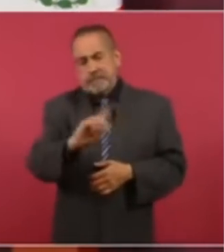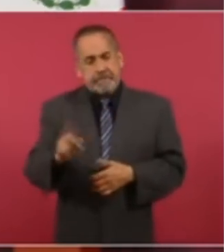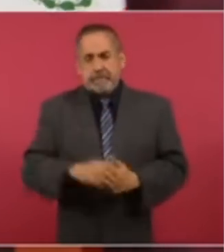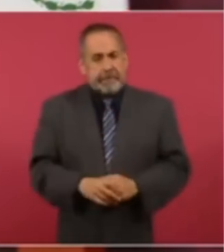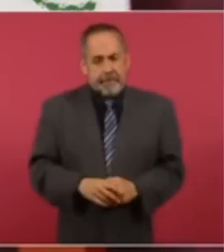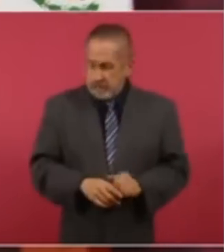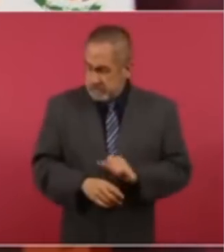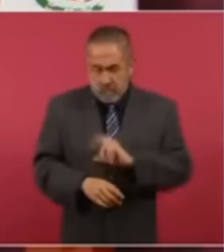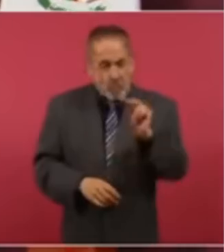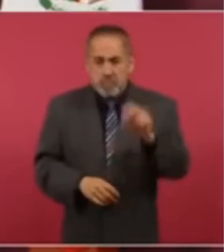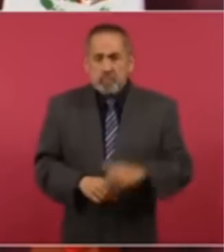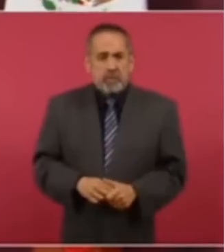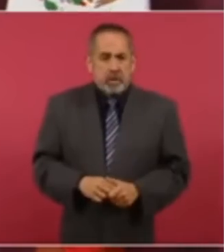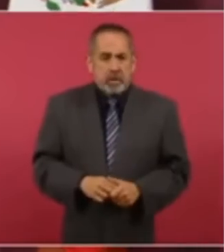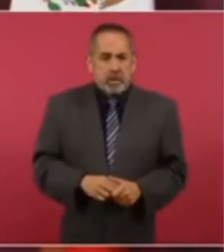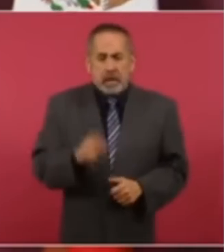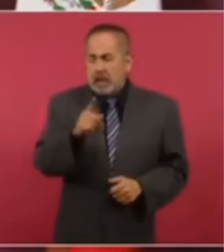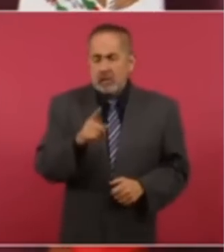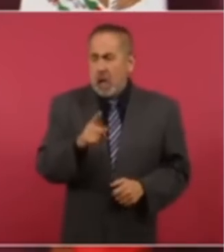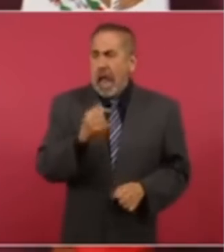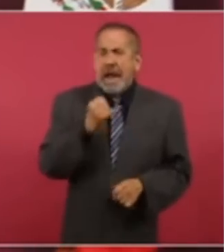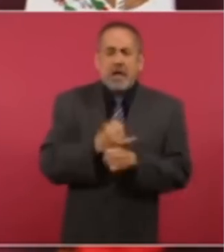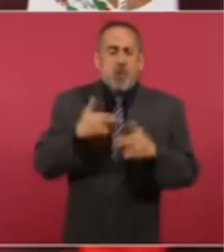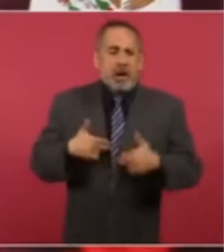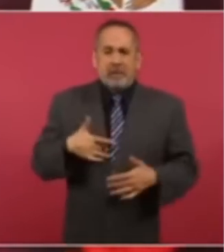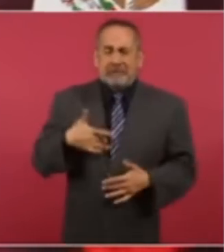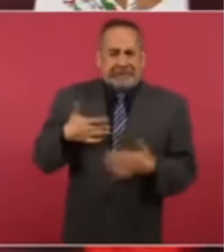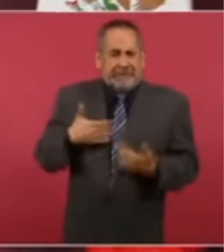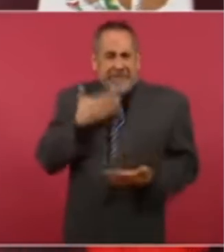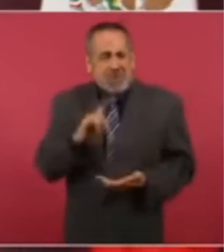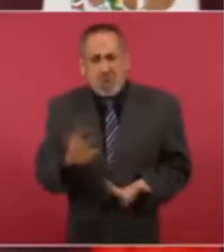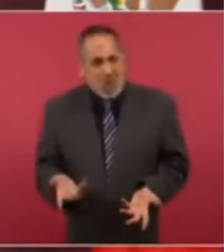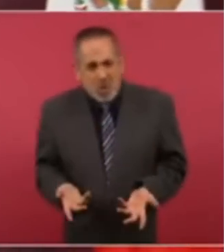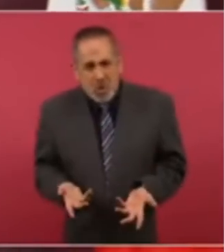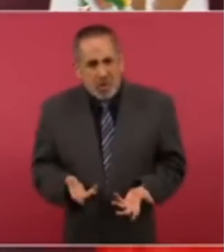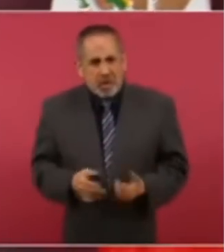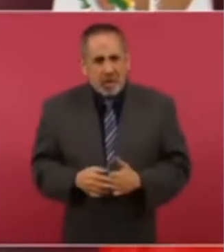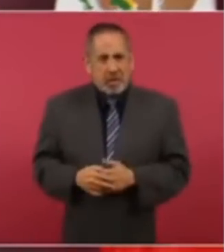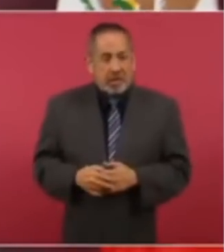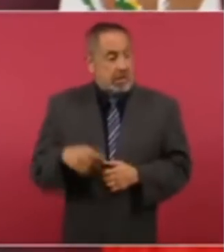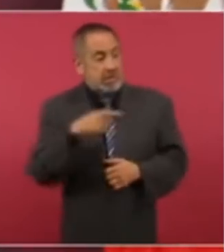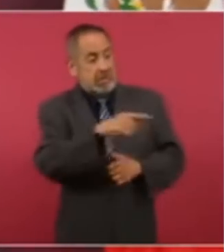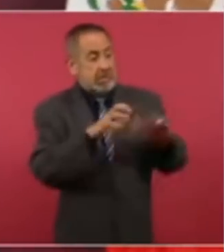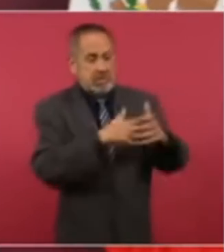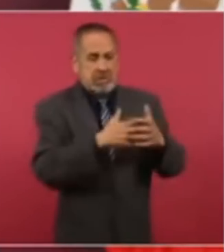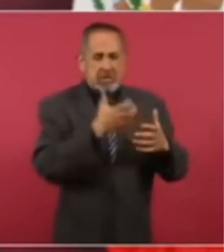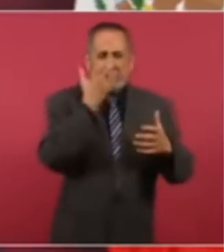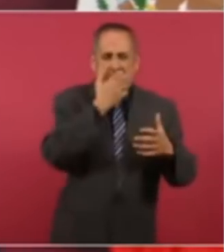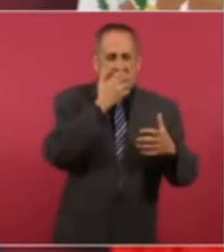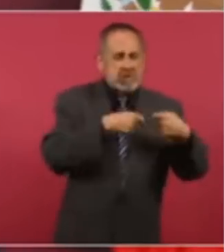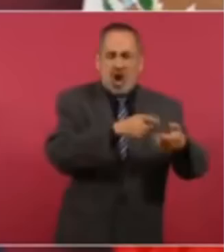no, no, no, no. Eso es inhumano. Aunque los reaccionarios